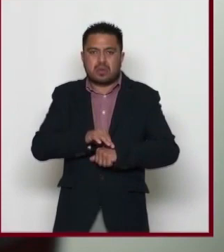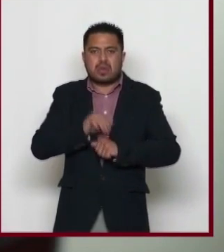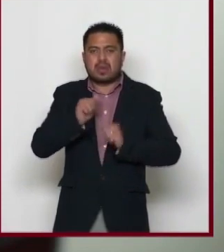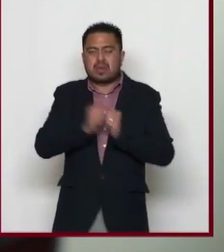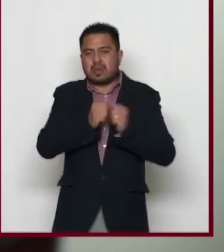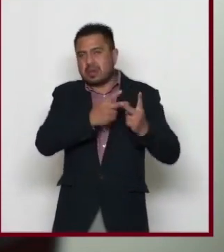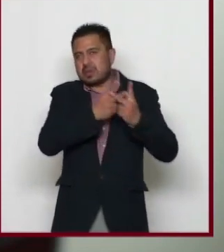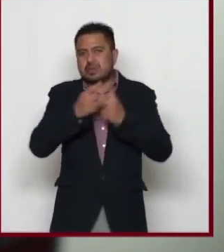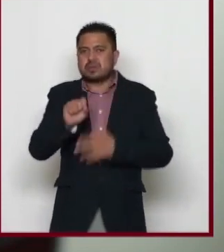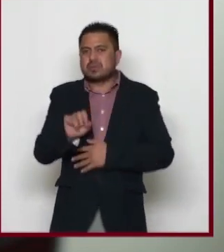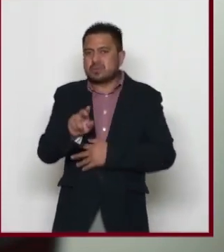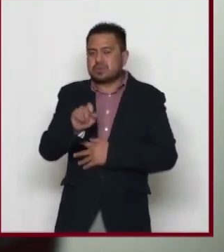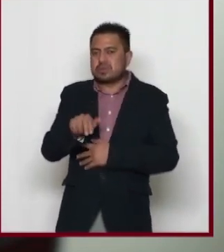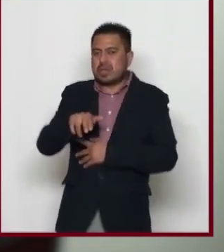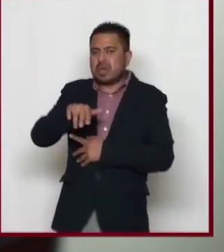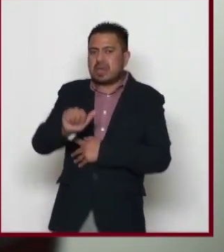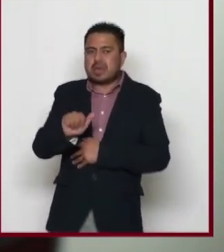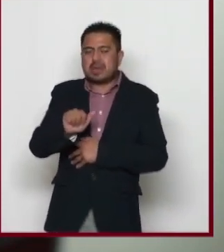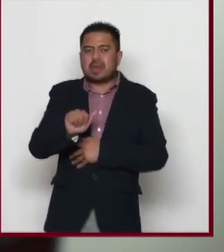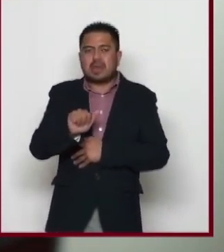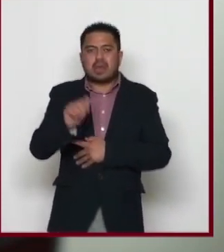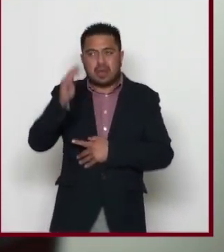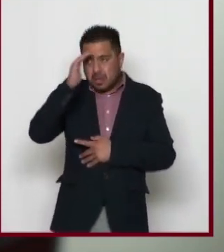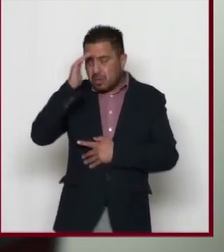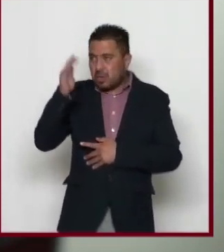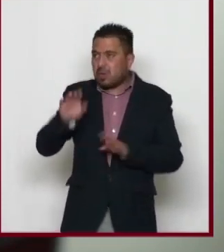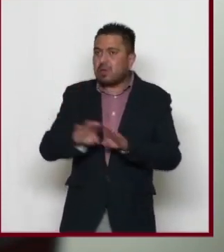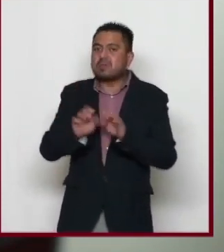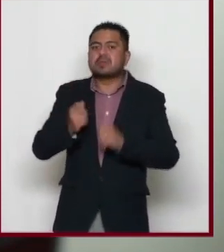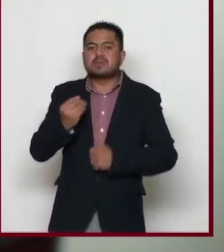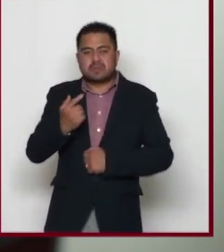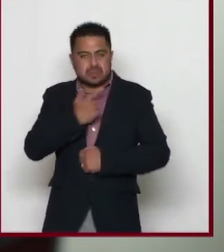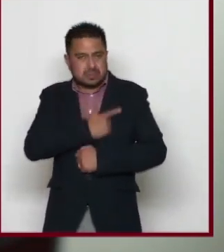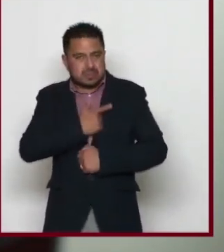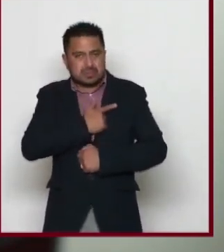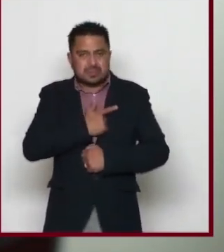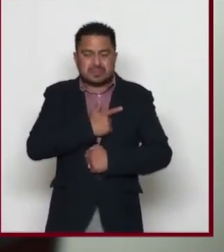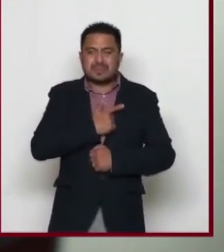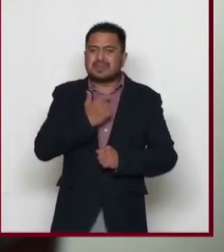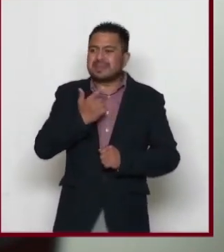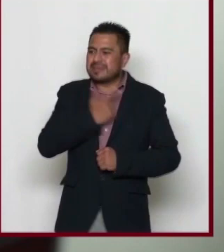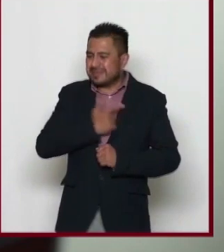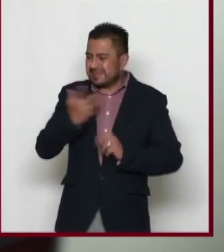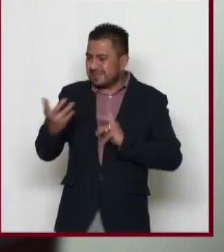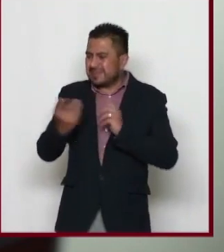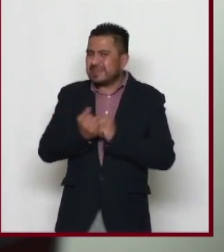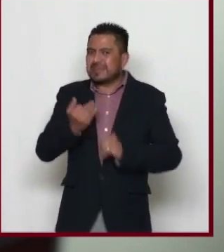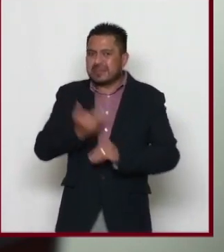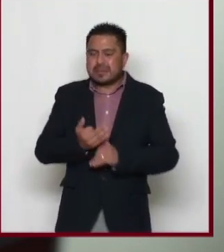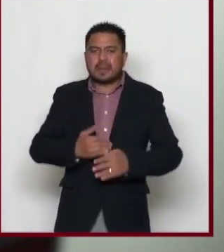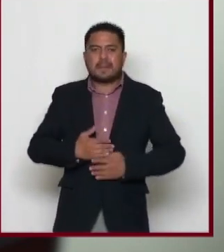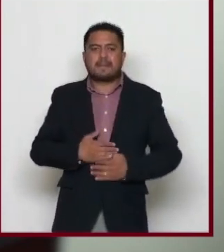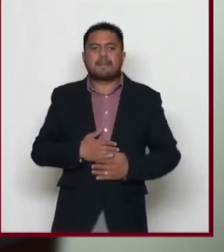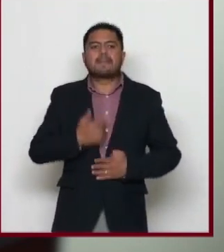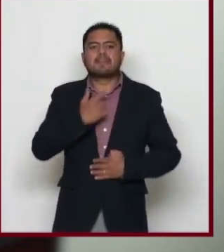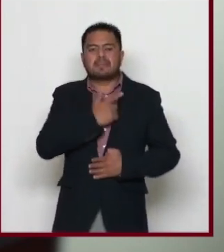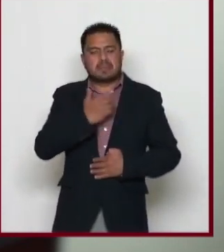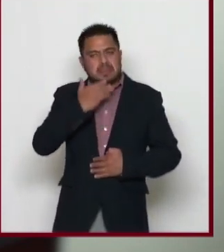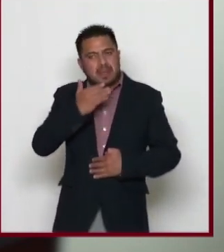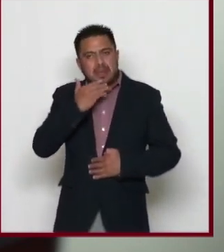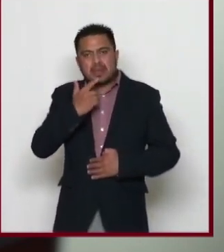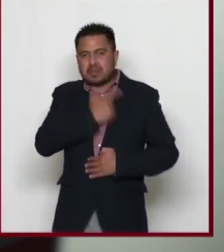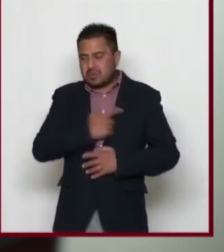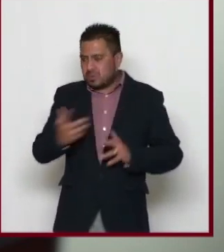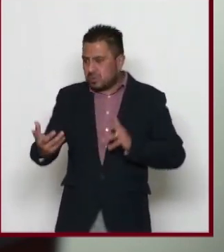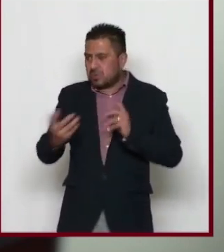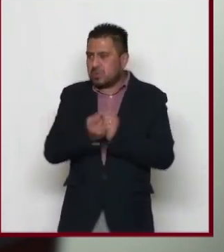Hola, estamos ahora con la doctora en astronomía, Susana Viro. Hola Susana, ¿cómo estás? Mucho gusto. Qué bueno que estás